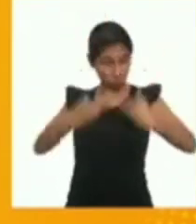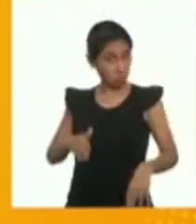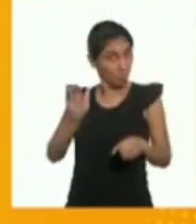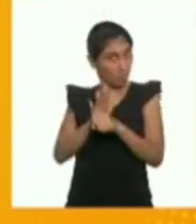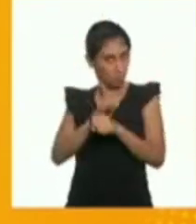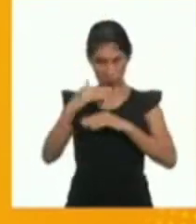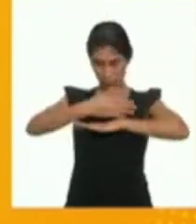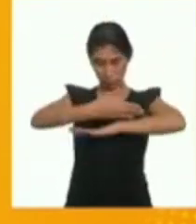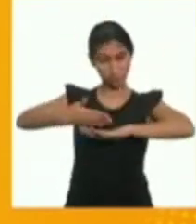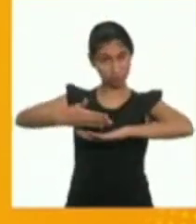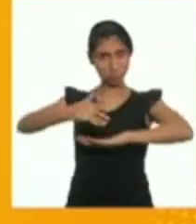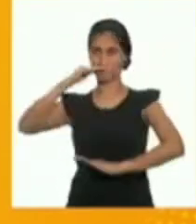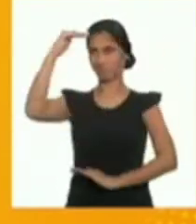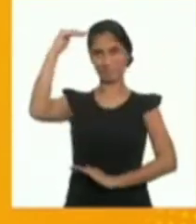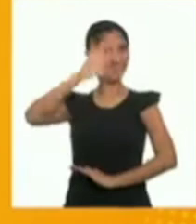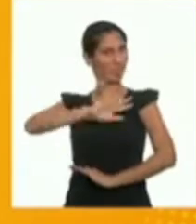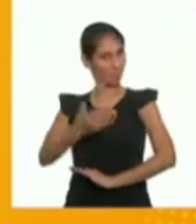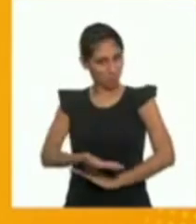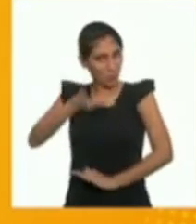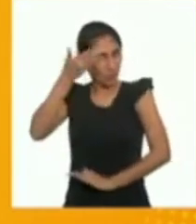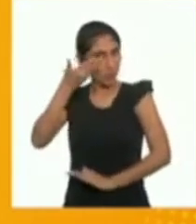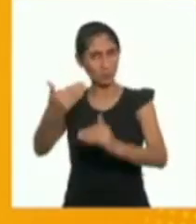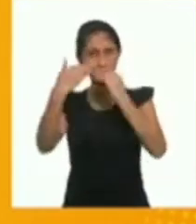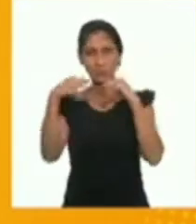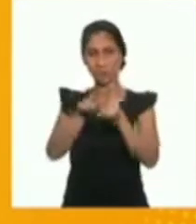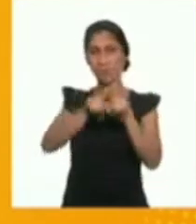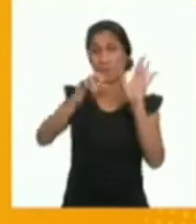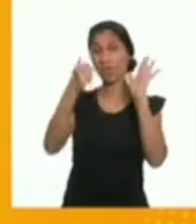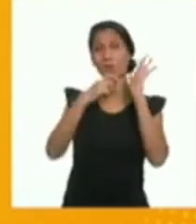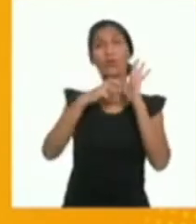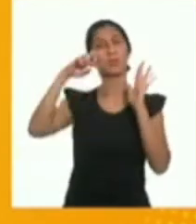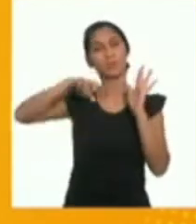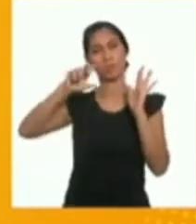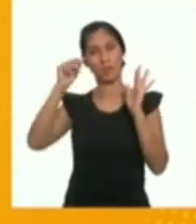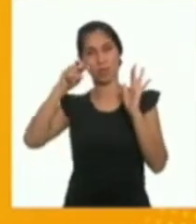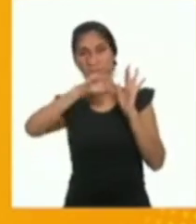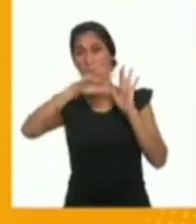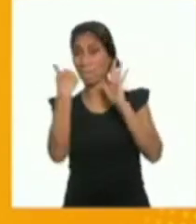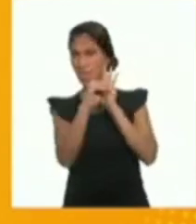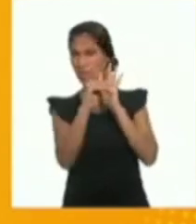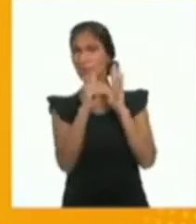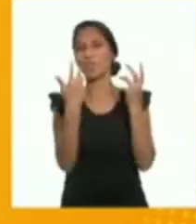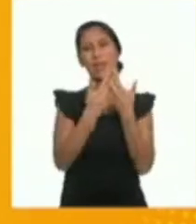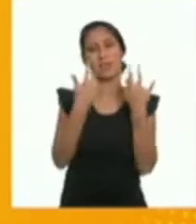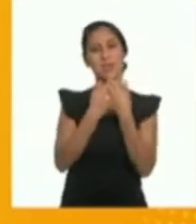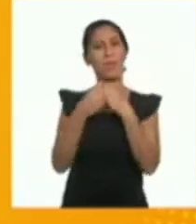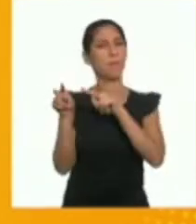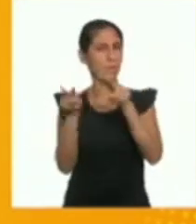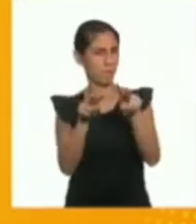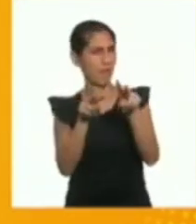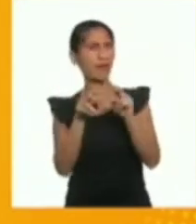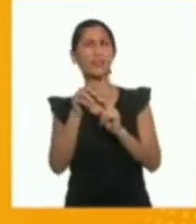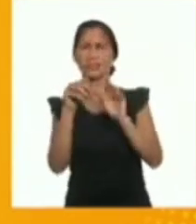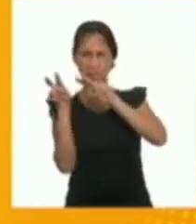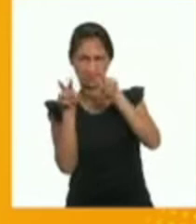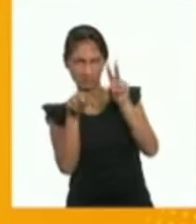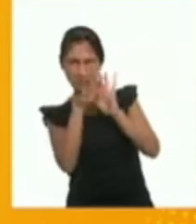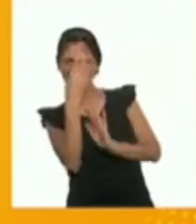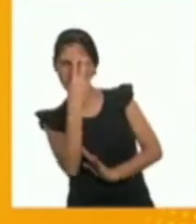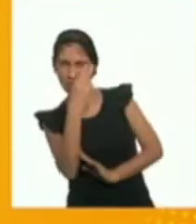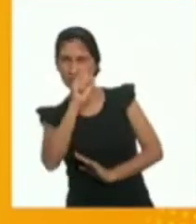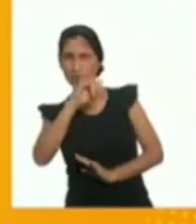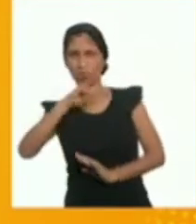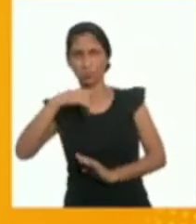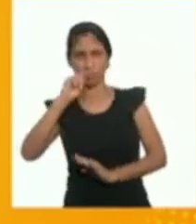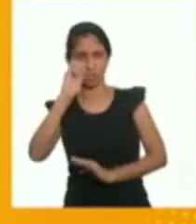protagonista. Y en el caso del siguiente también, con el plano medio. En el plano medio ya puedo ver más la expresión del sujeto. Es el plano que